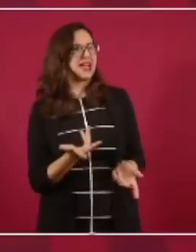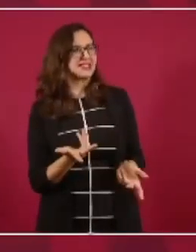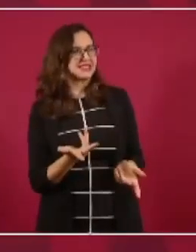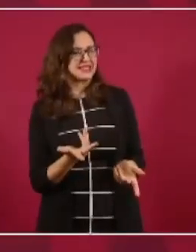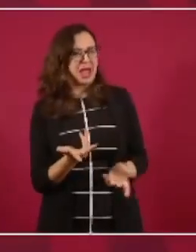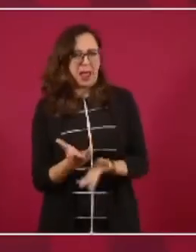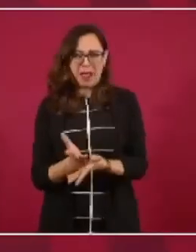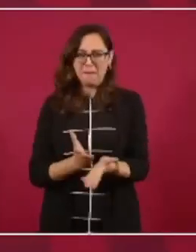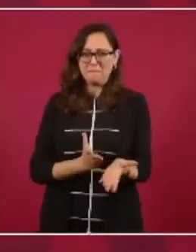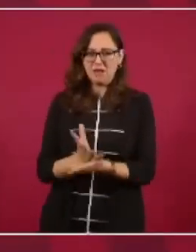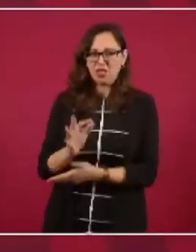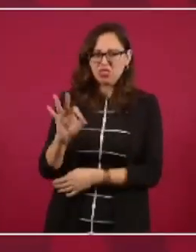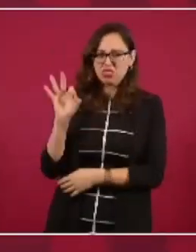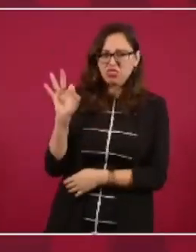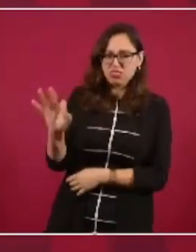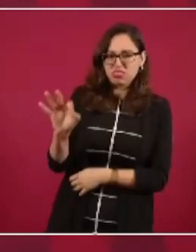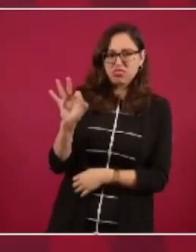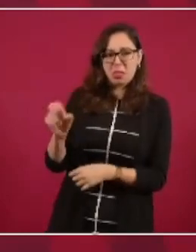metiendo